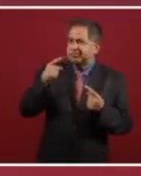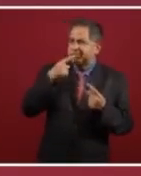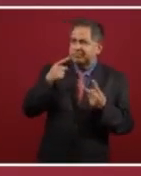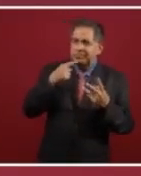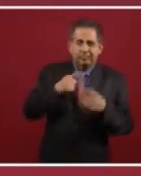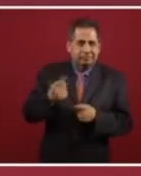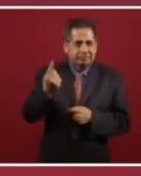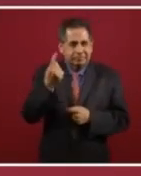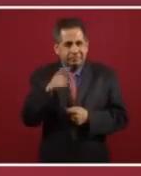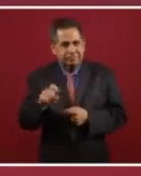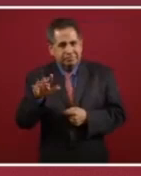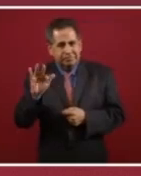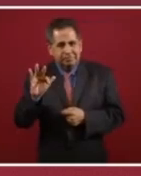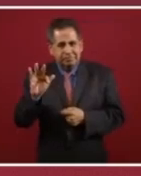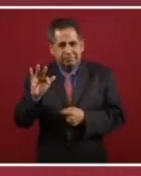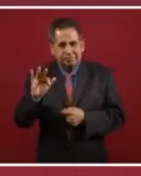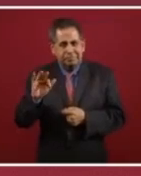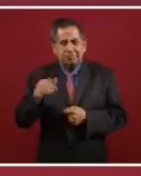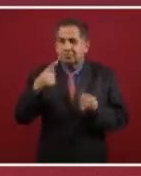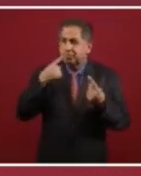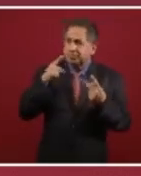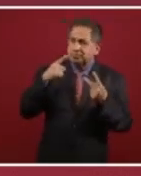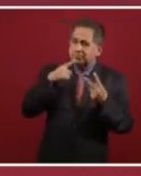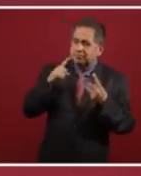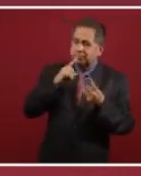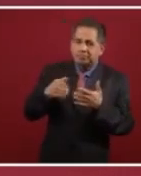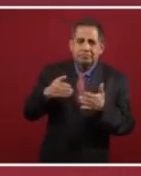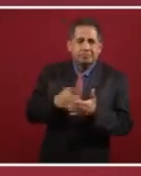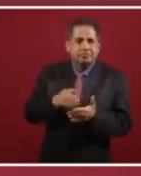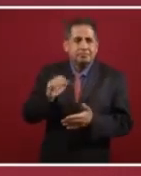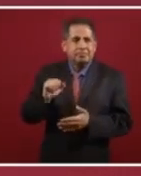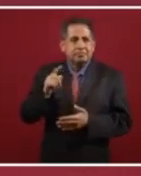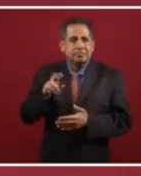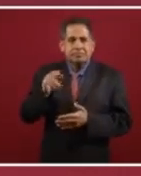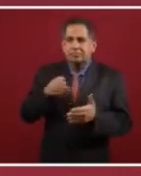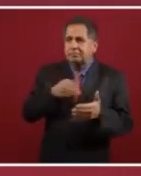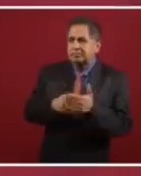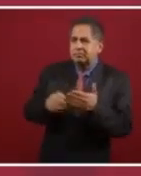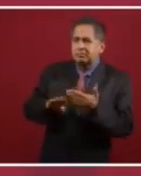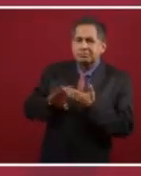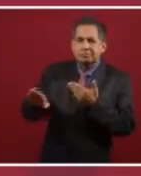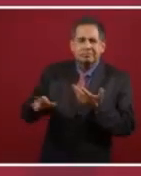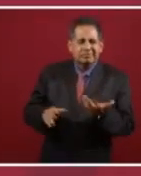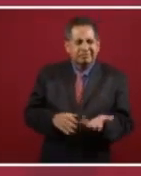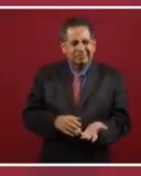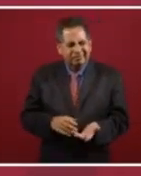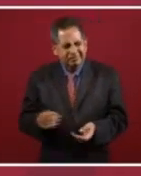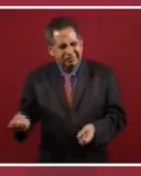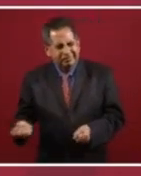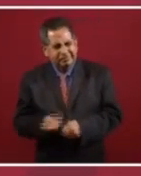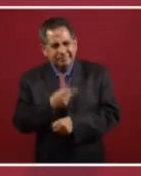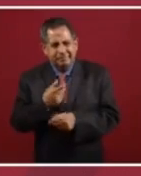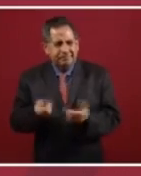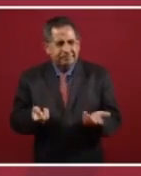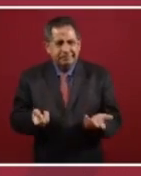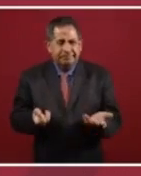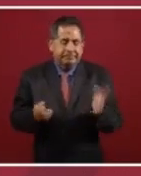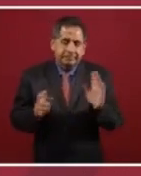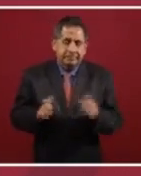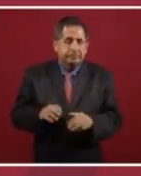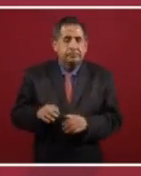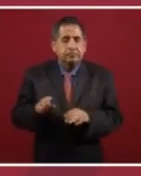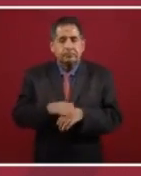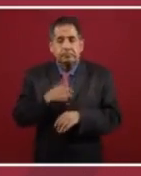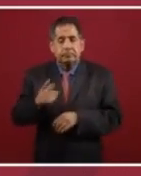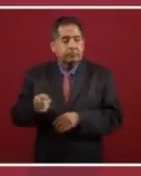140 amparos, un despropósito. En otro tema, el Ejecutivo Federal consideró que la dimisión de